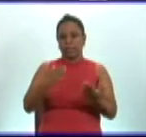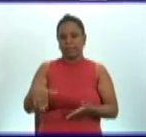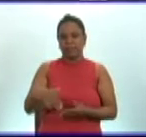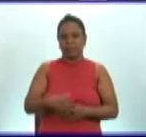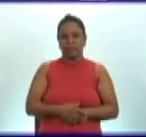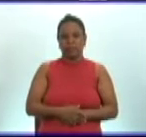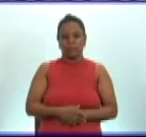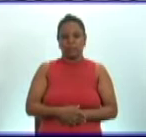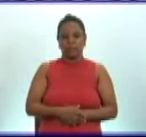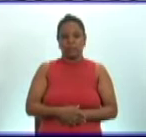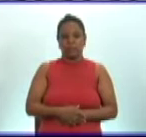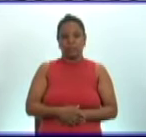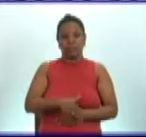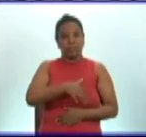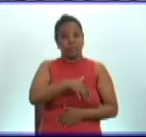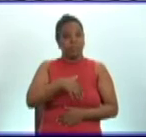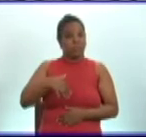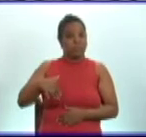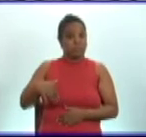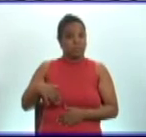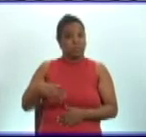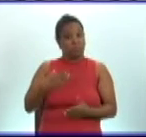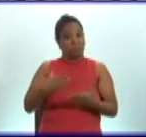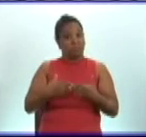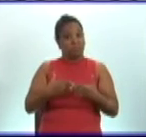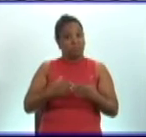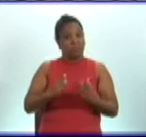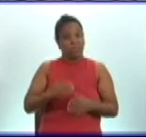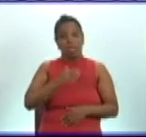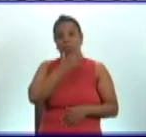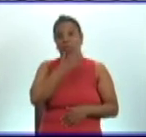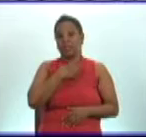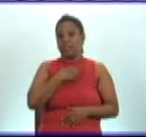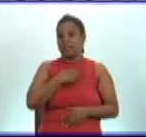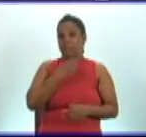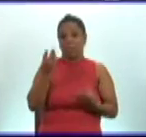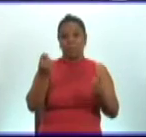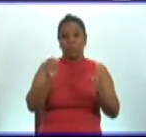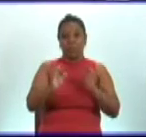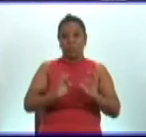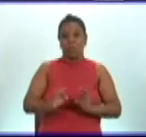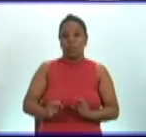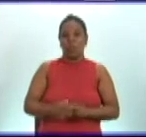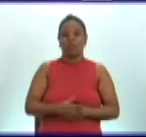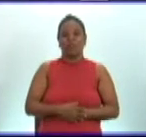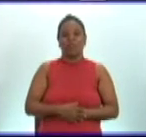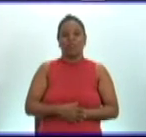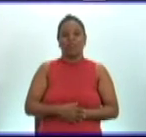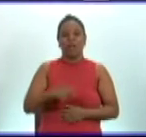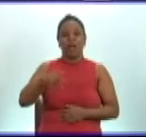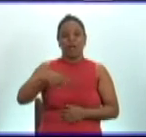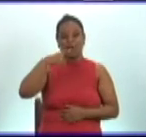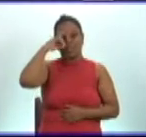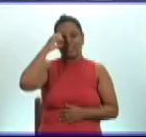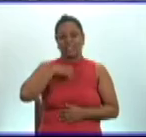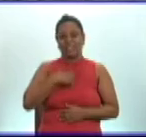Si llevaba la malla, parece que tenía demasiado hueco. Bueno, ahora sí tiene 2 huecos.